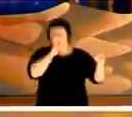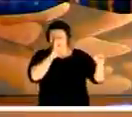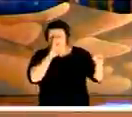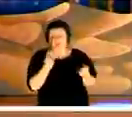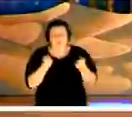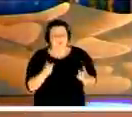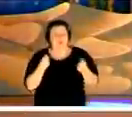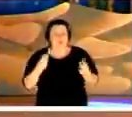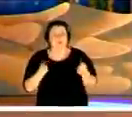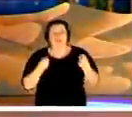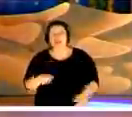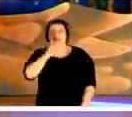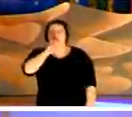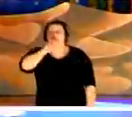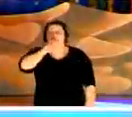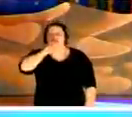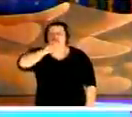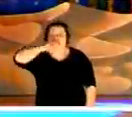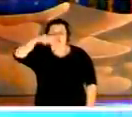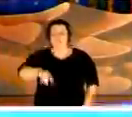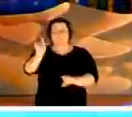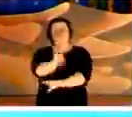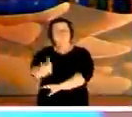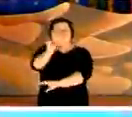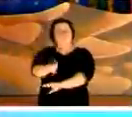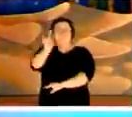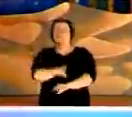tienen envidia de Gran Canaria.